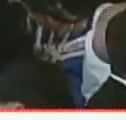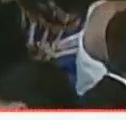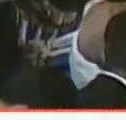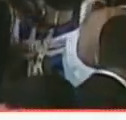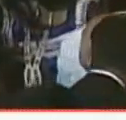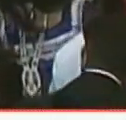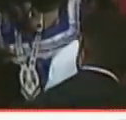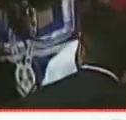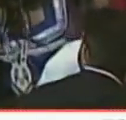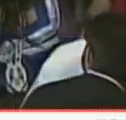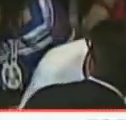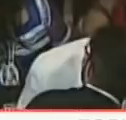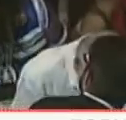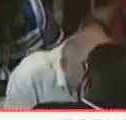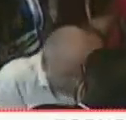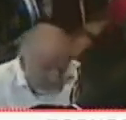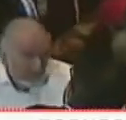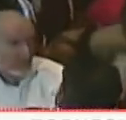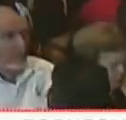Podemos sentarnos.